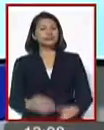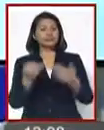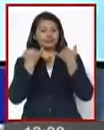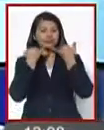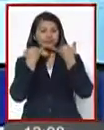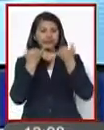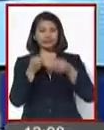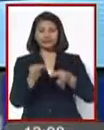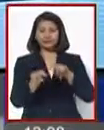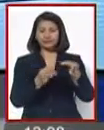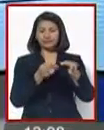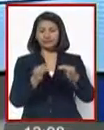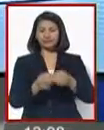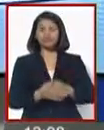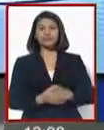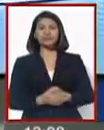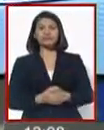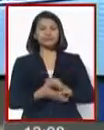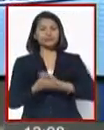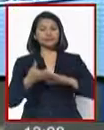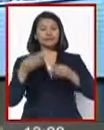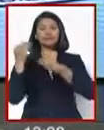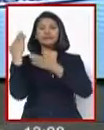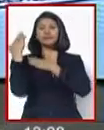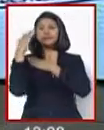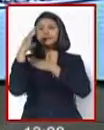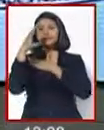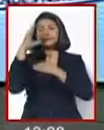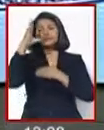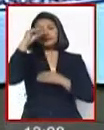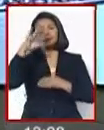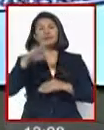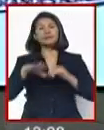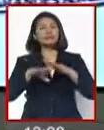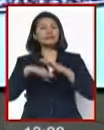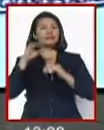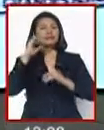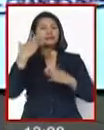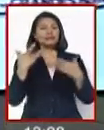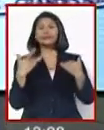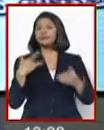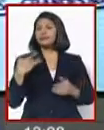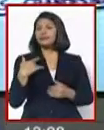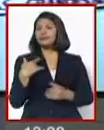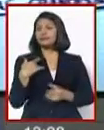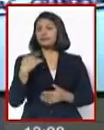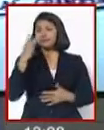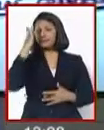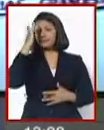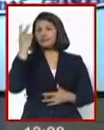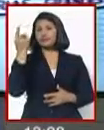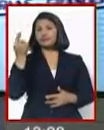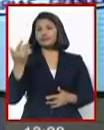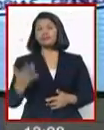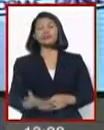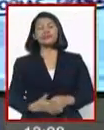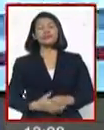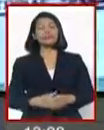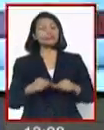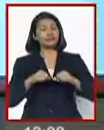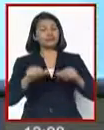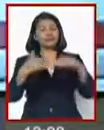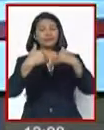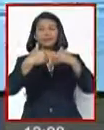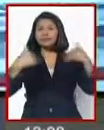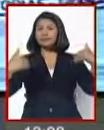Entre las informaciones, a continuación le vamos a contar que en Santa Cruz un menor aparentemente tiene síntomas de rabia humana, el mismo que permanece